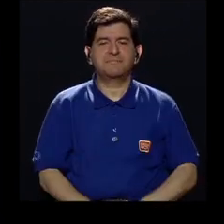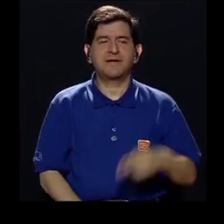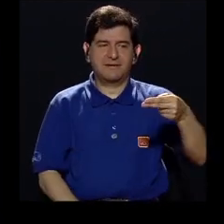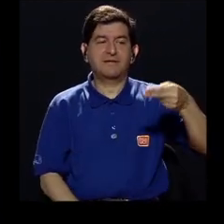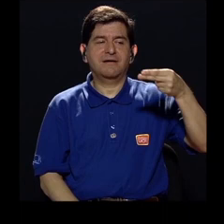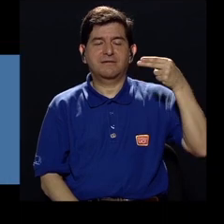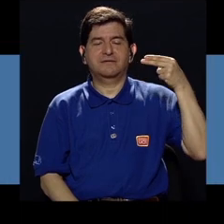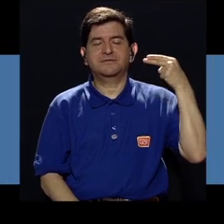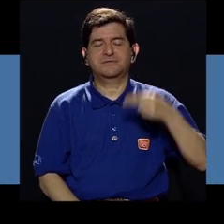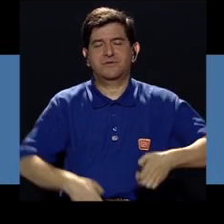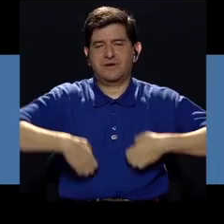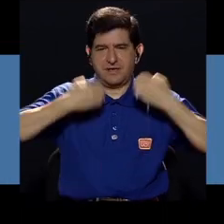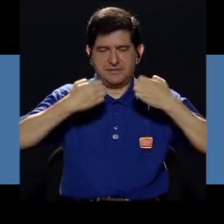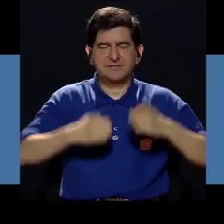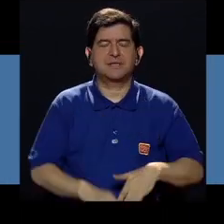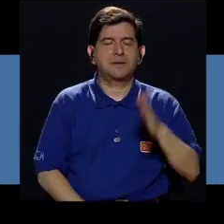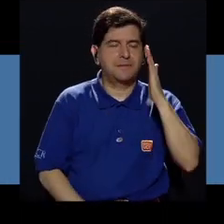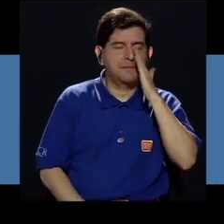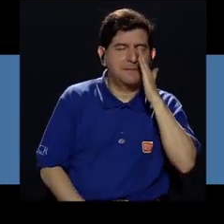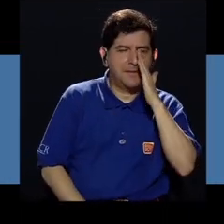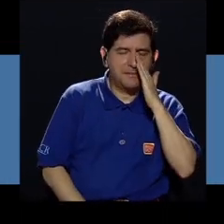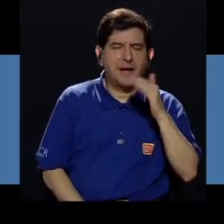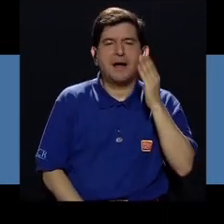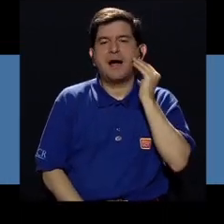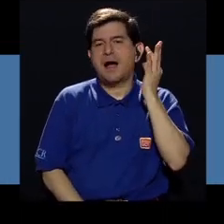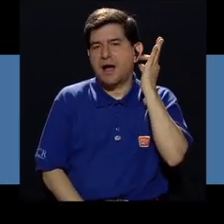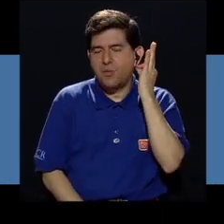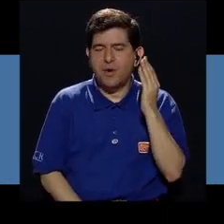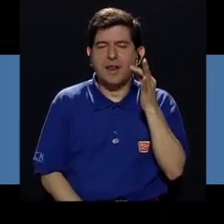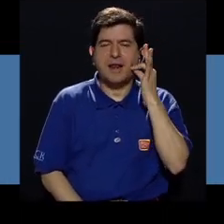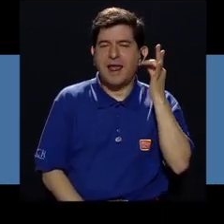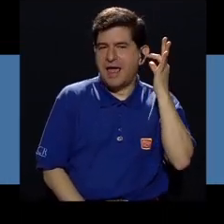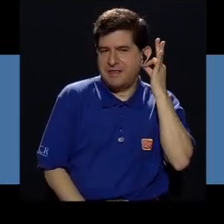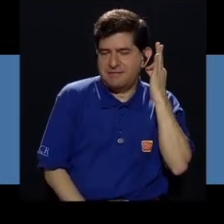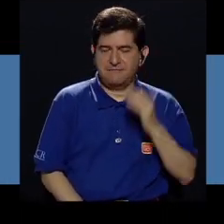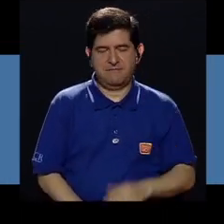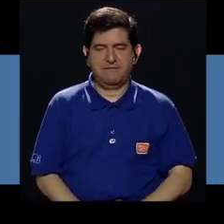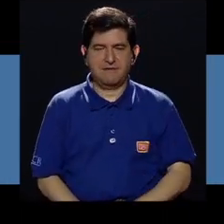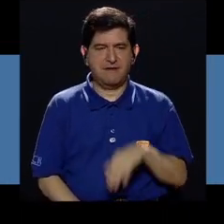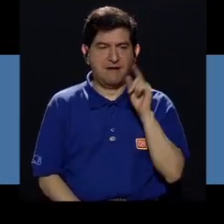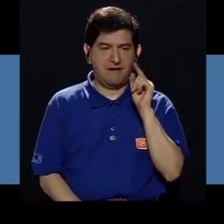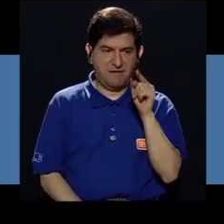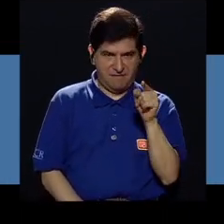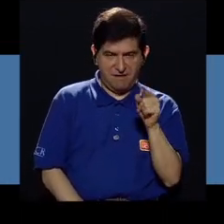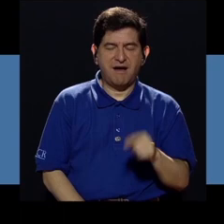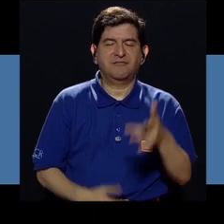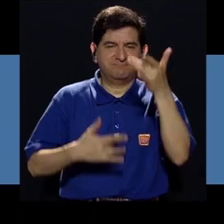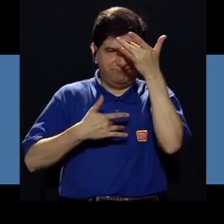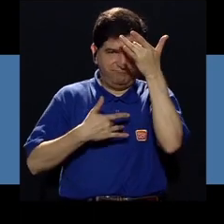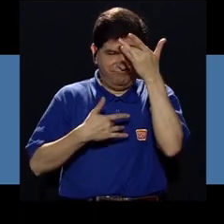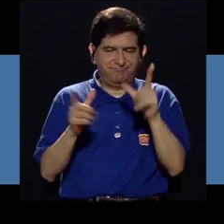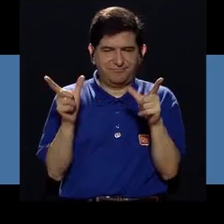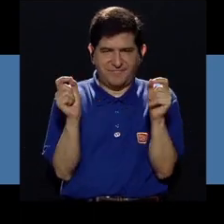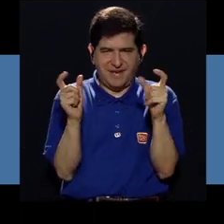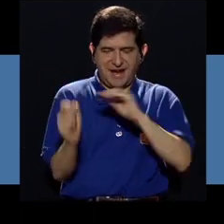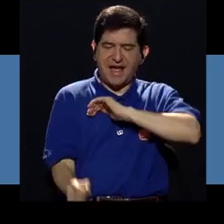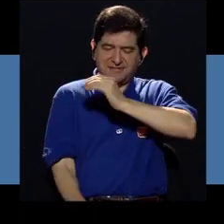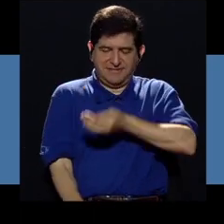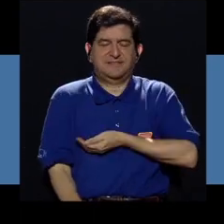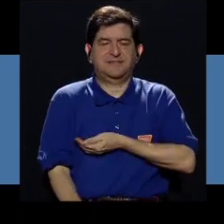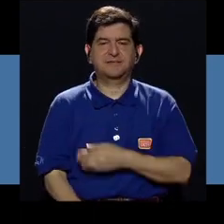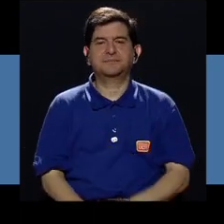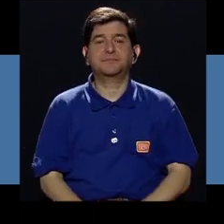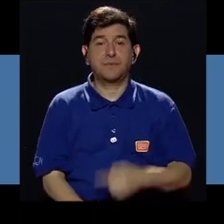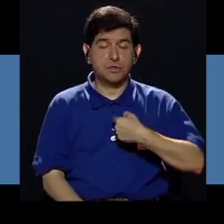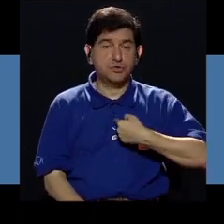antecedentes de parte de mi mamá mi abuelita y mi tía materna padecieron de cáncer de seno entonces a